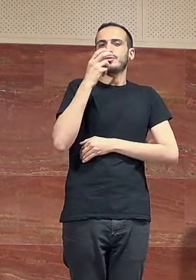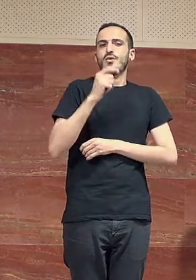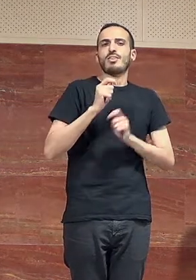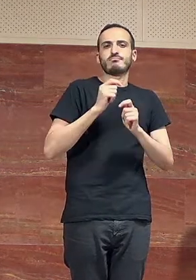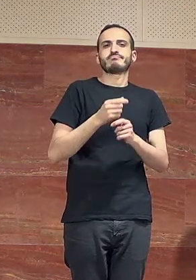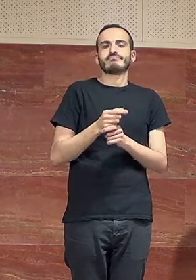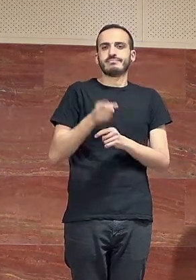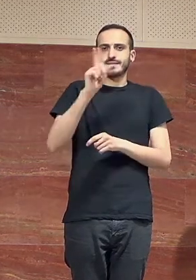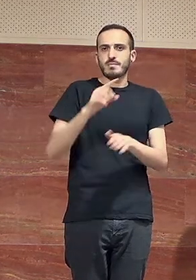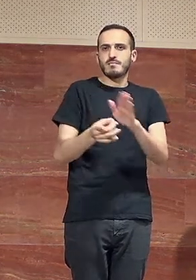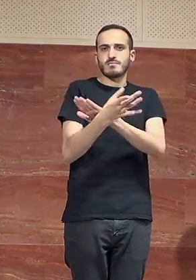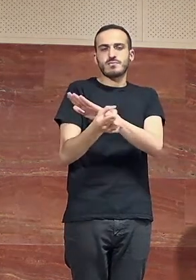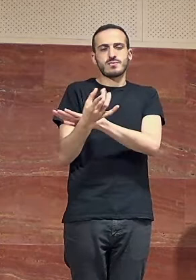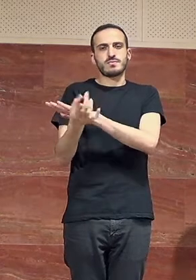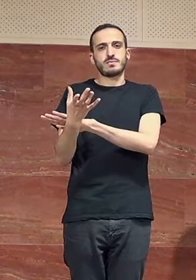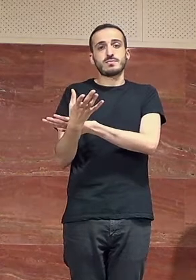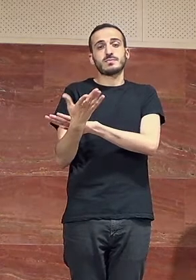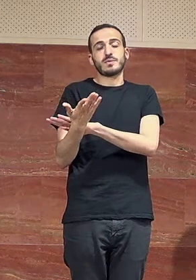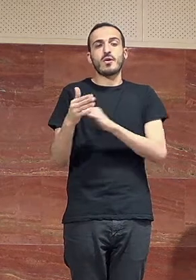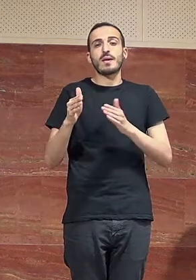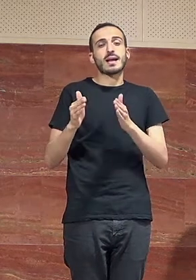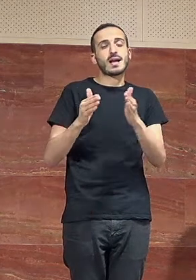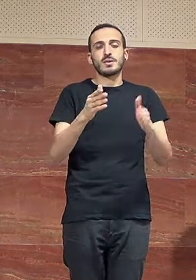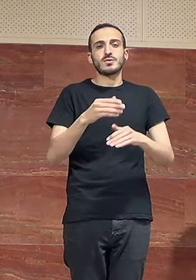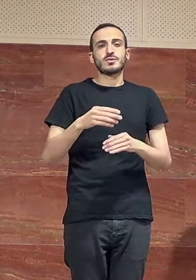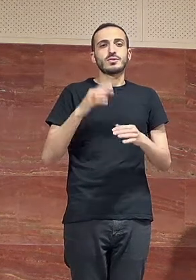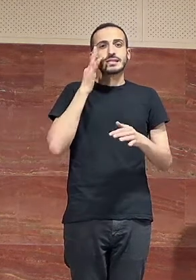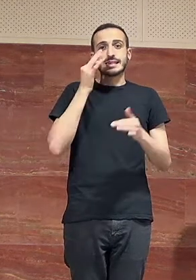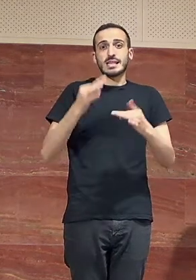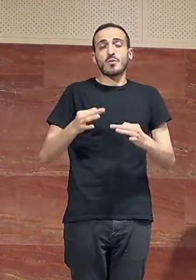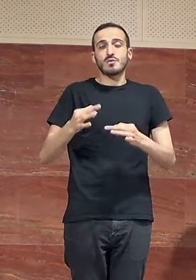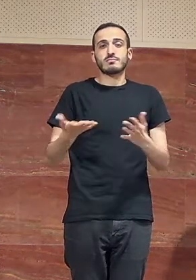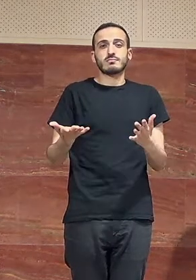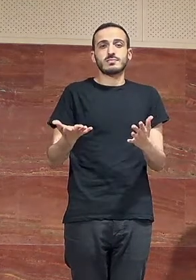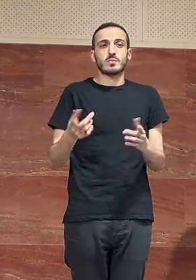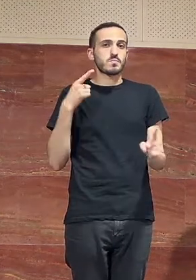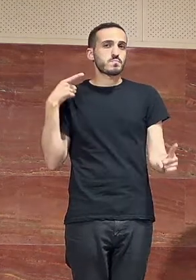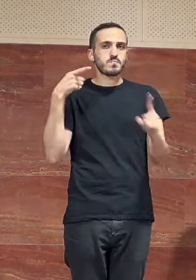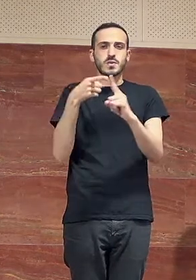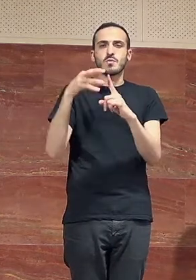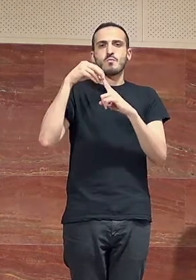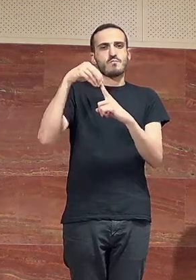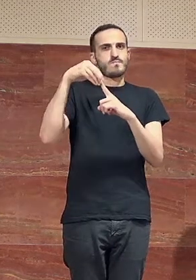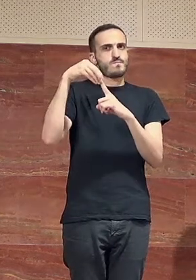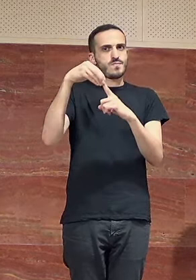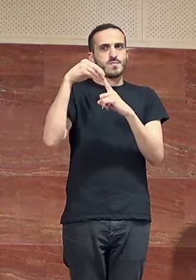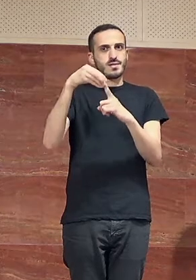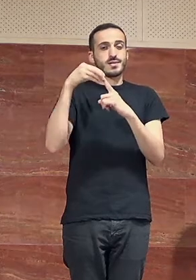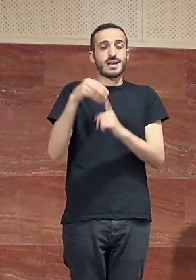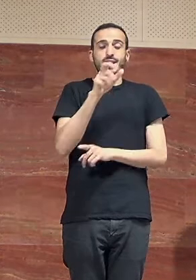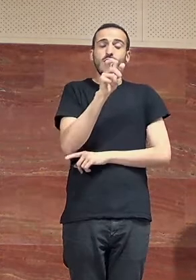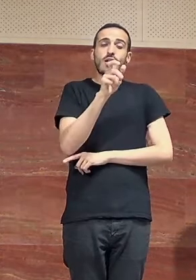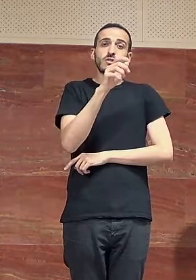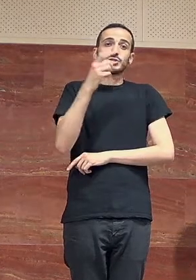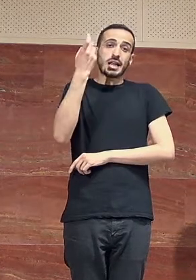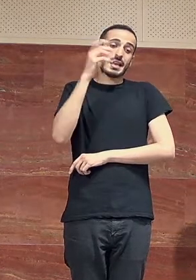Escolar Seguro, que, bueno, pues que tiene como objetivos el principal, facilitar la autonomía de los niños en el desplazamiento al colegio.